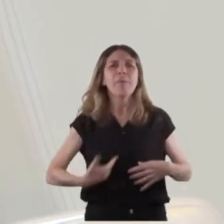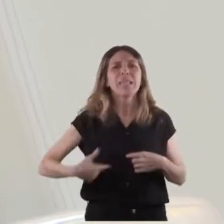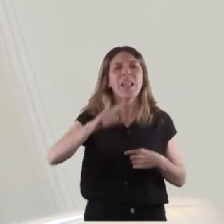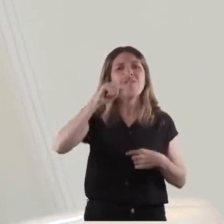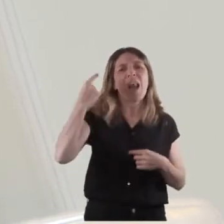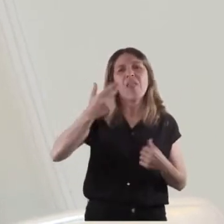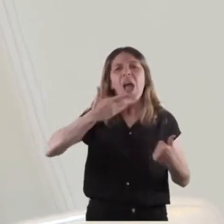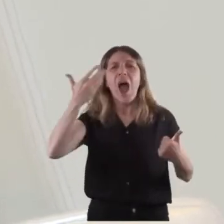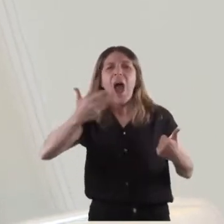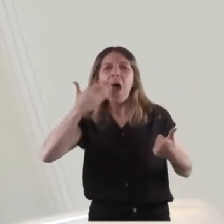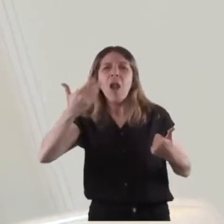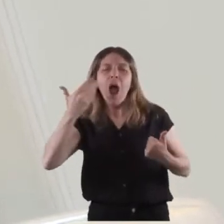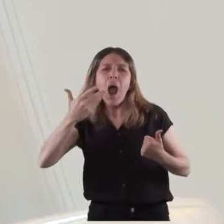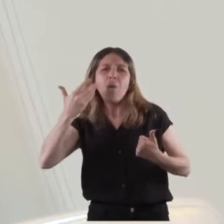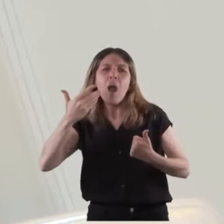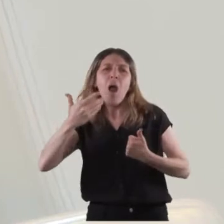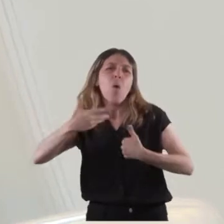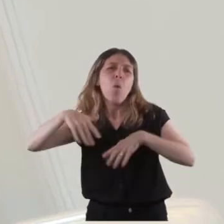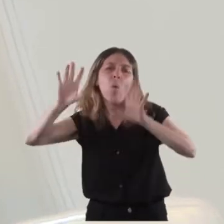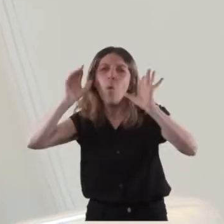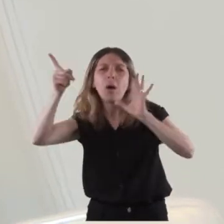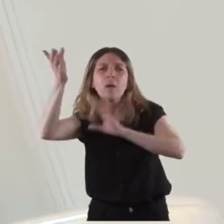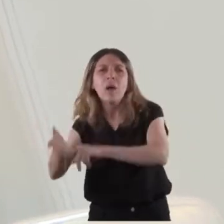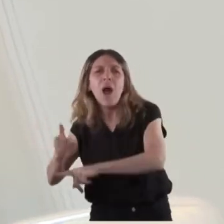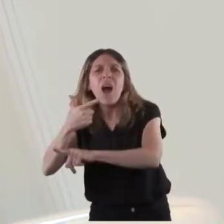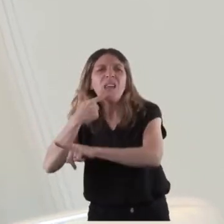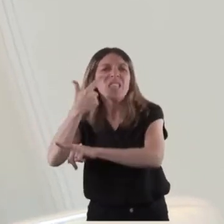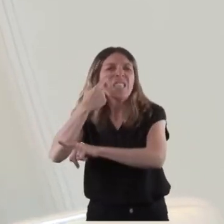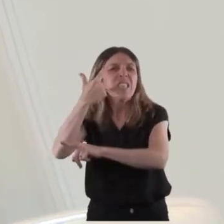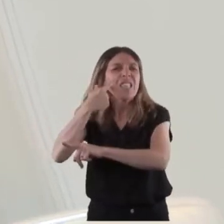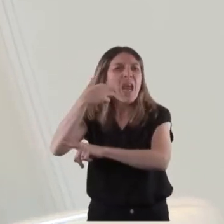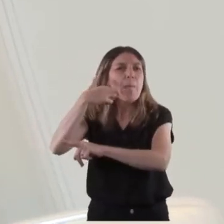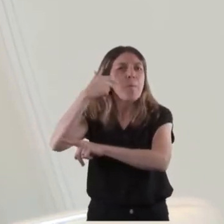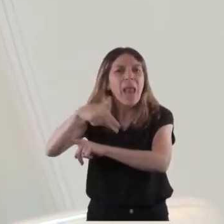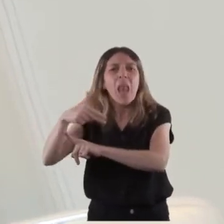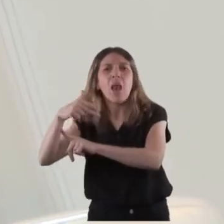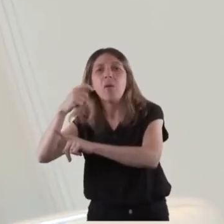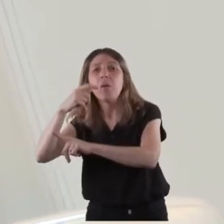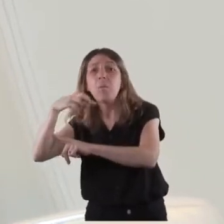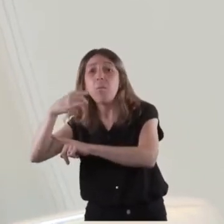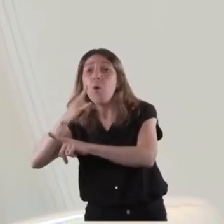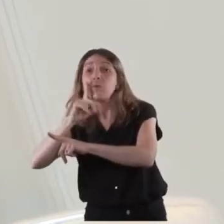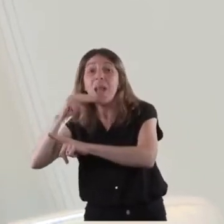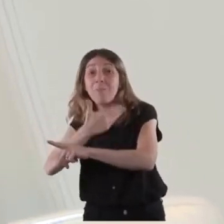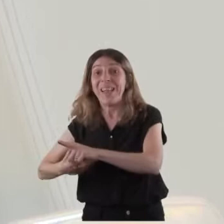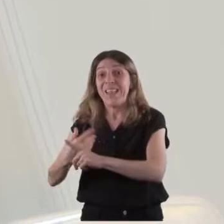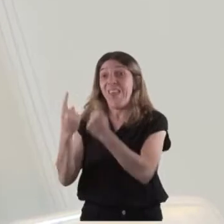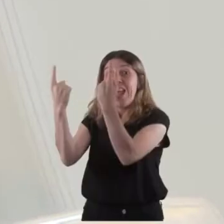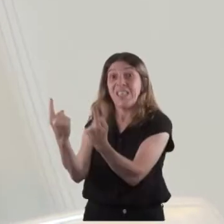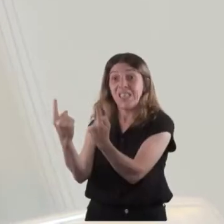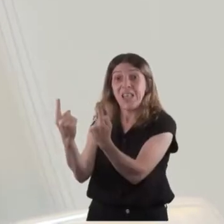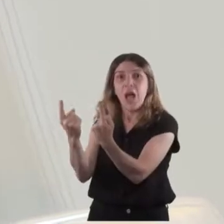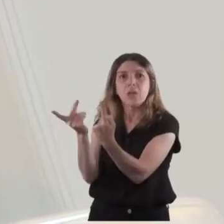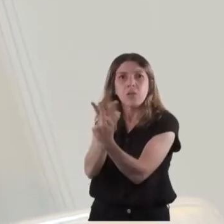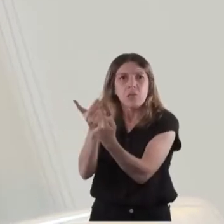tanto a putin como a jinping dos líderes que además son violadores